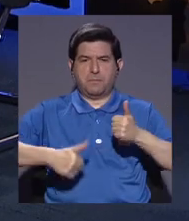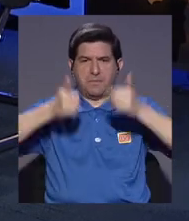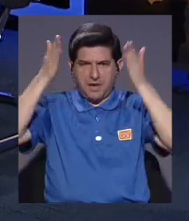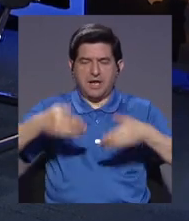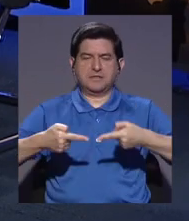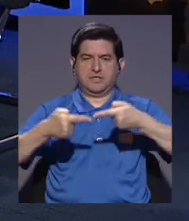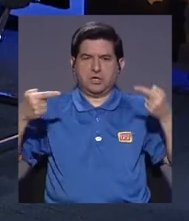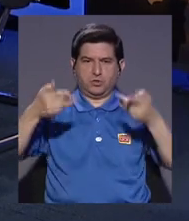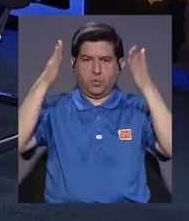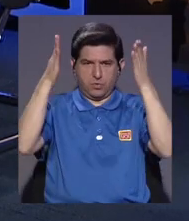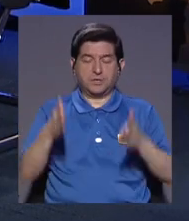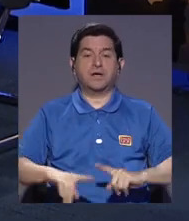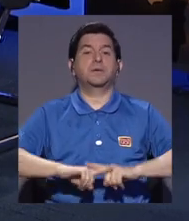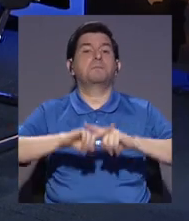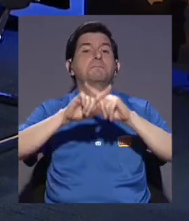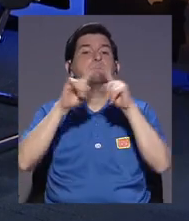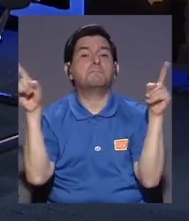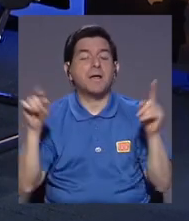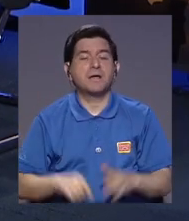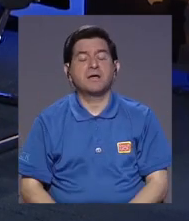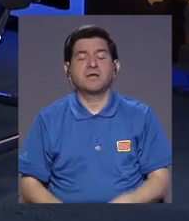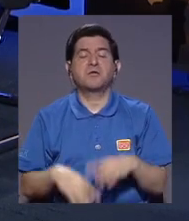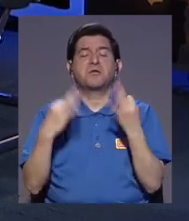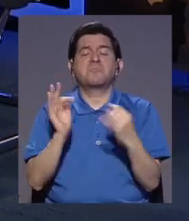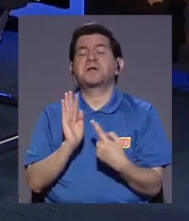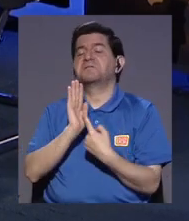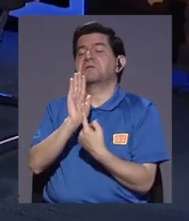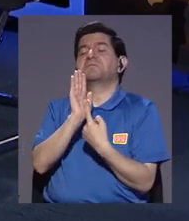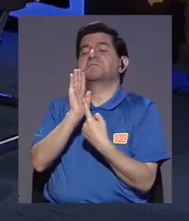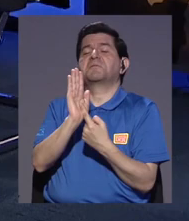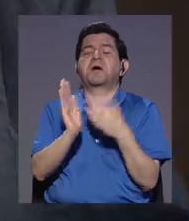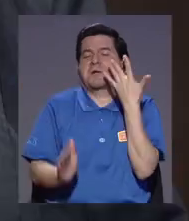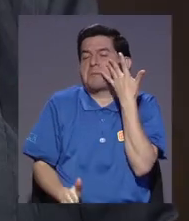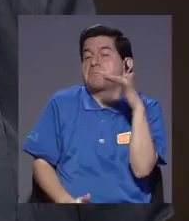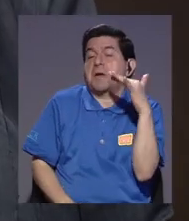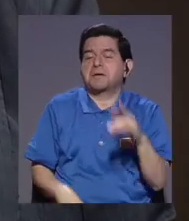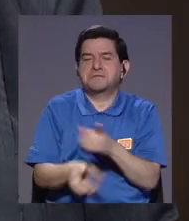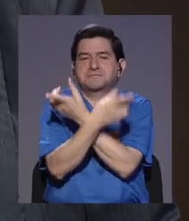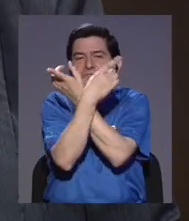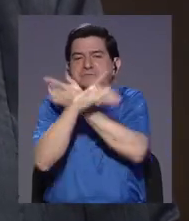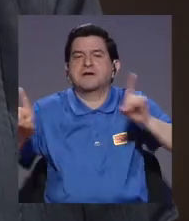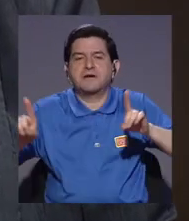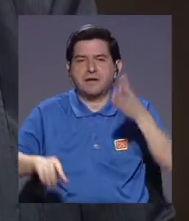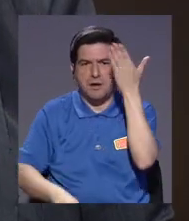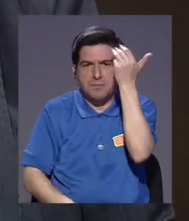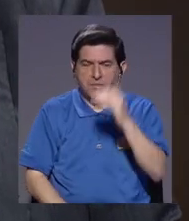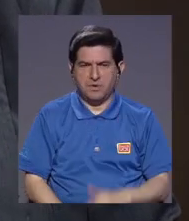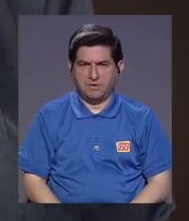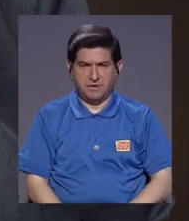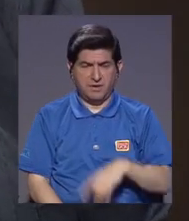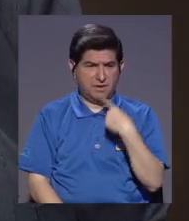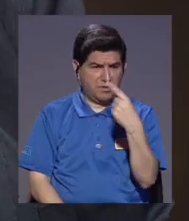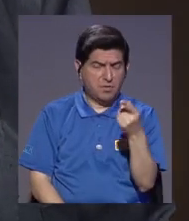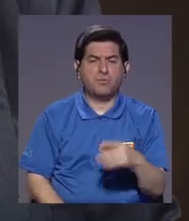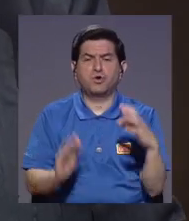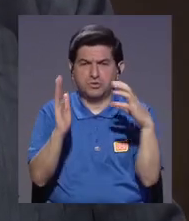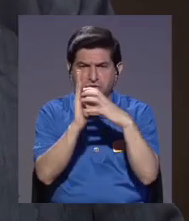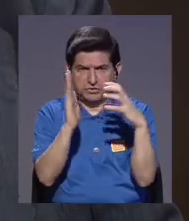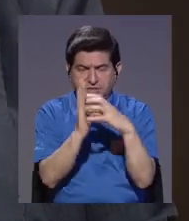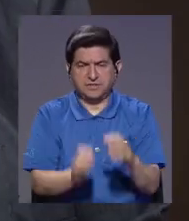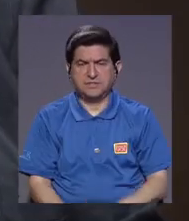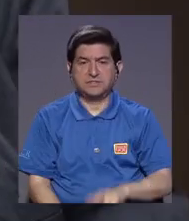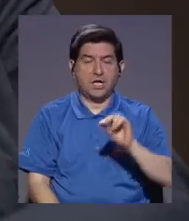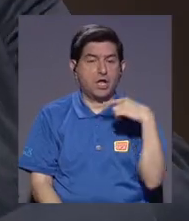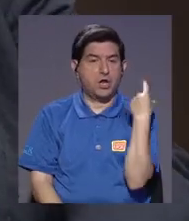precandidato de oposición pero para simular democracia porque porque como dice ese